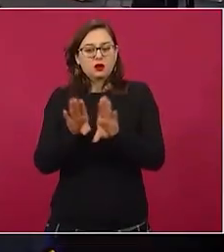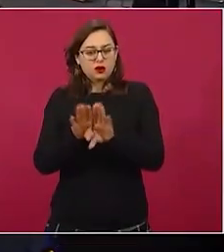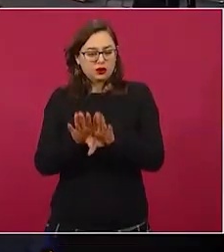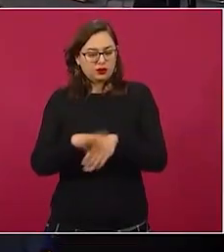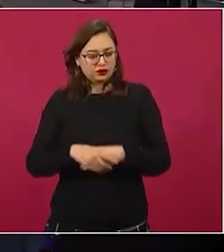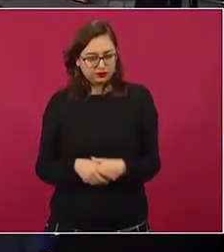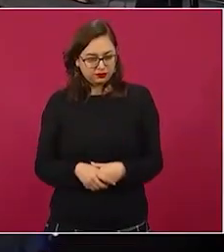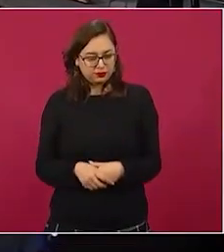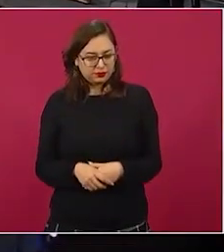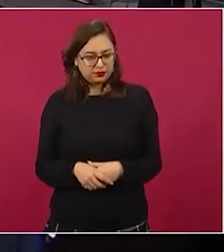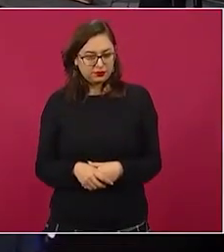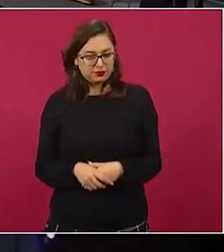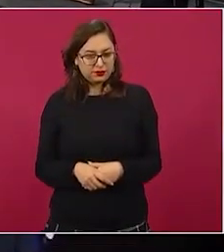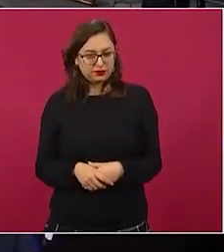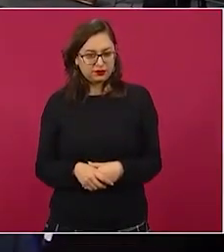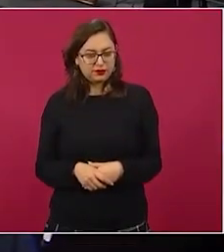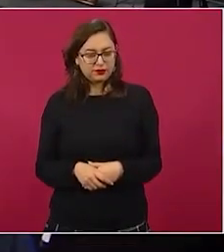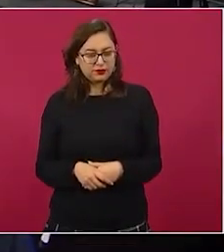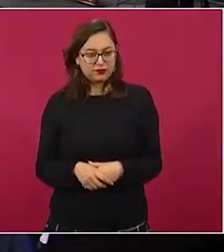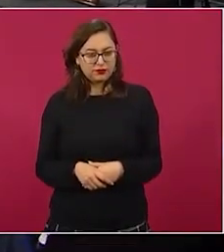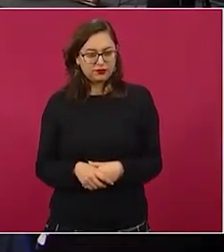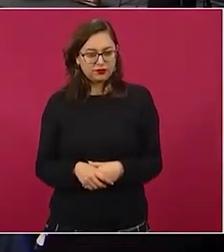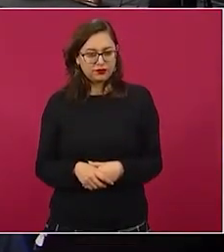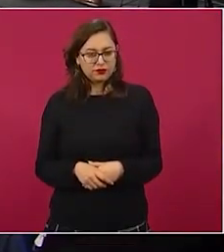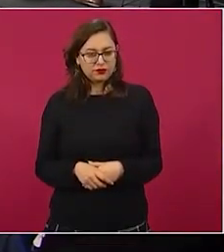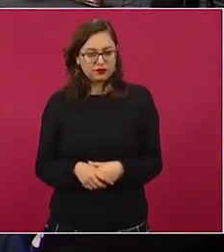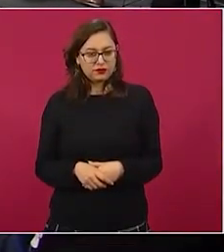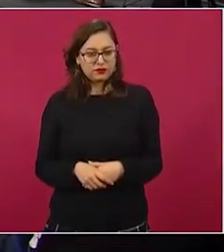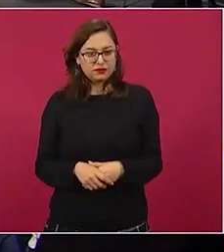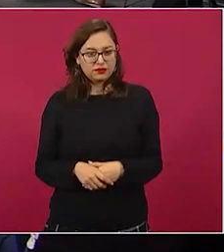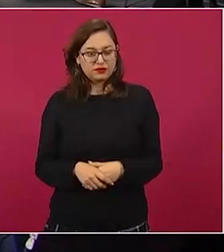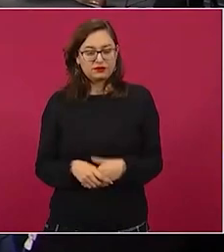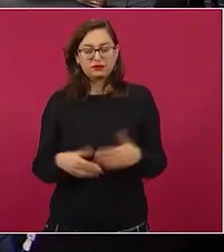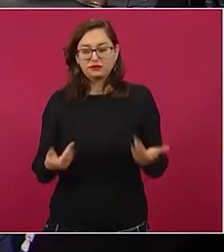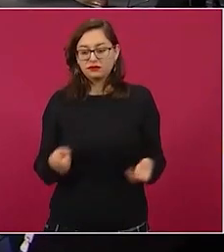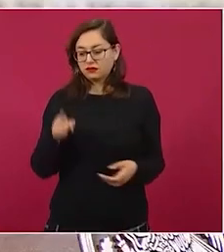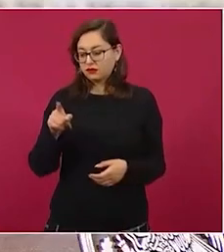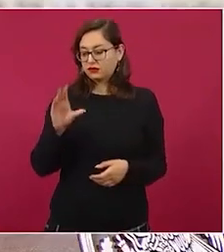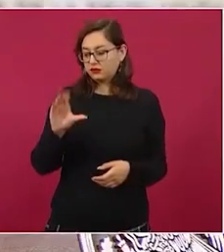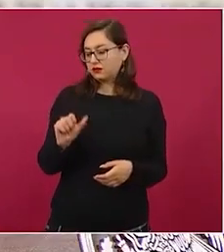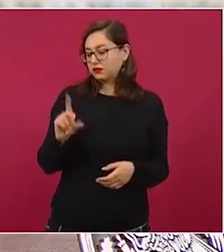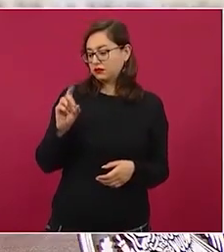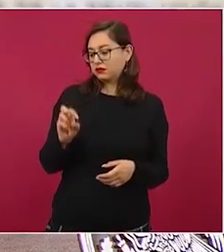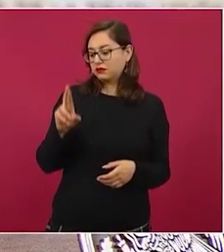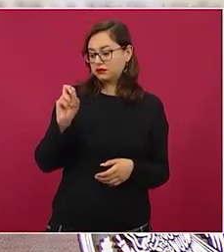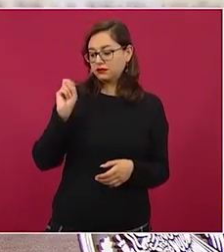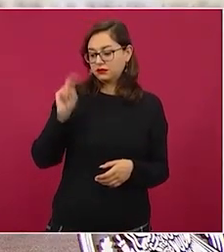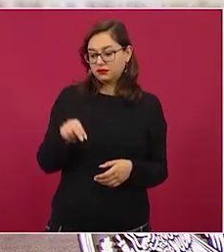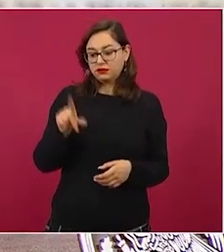El hombre fuerte, el más cercano a Calderón,